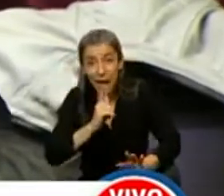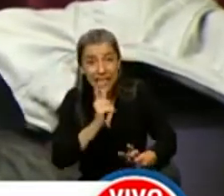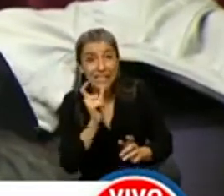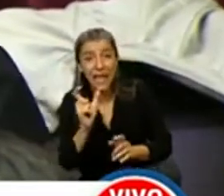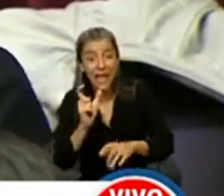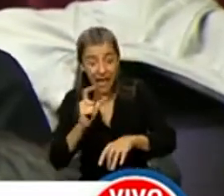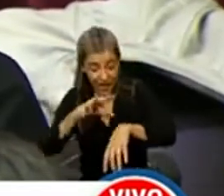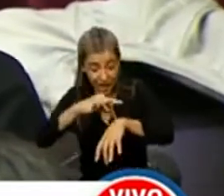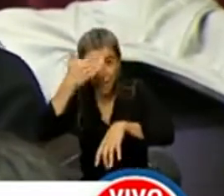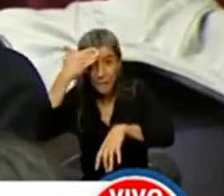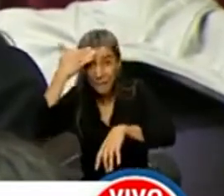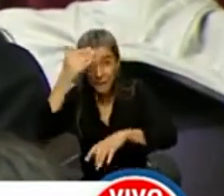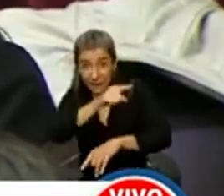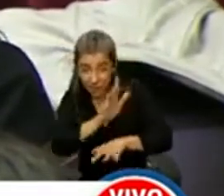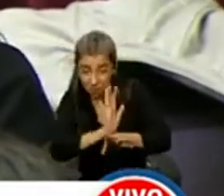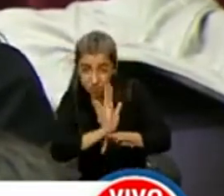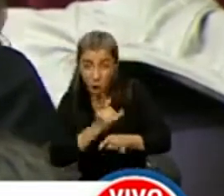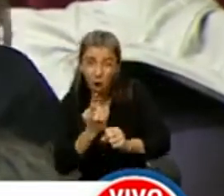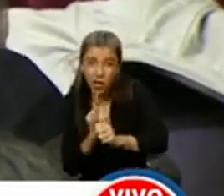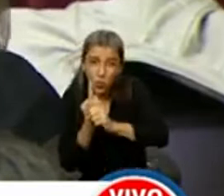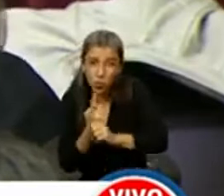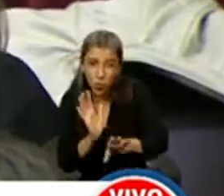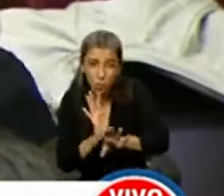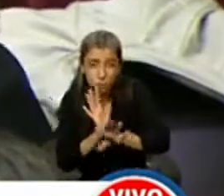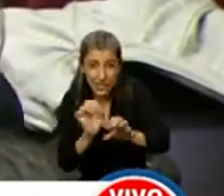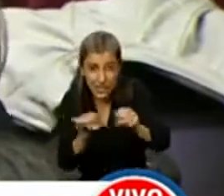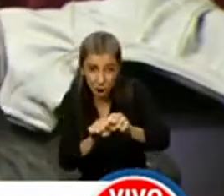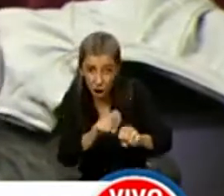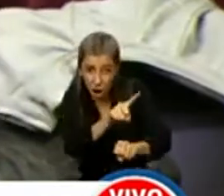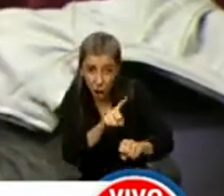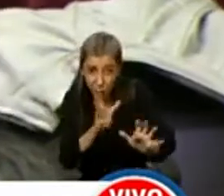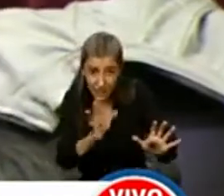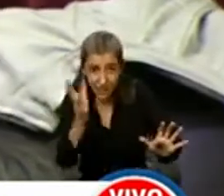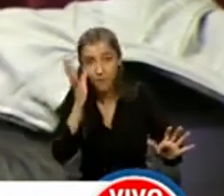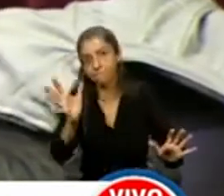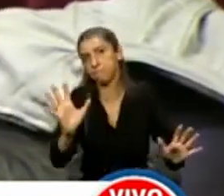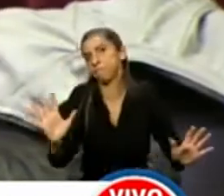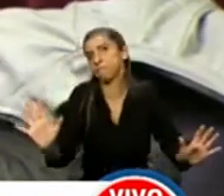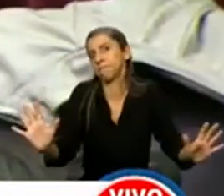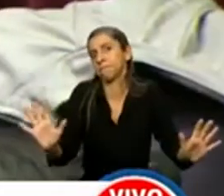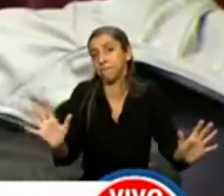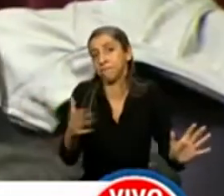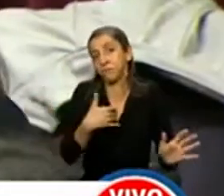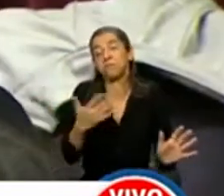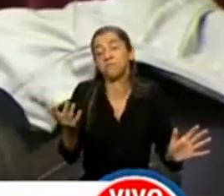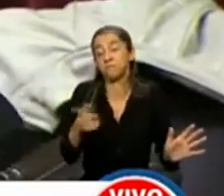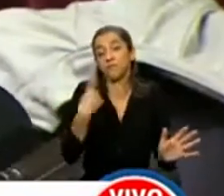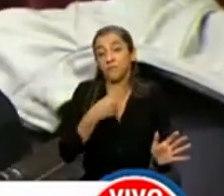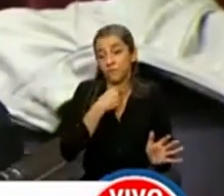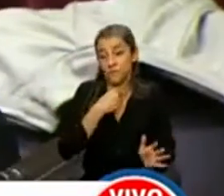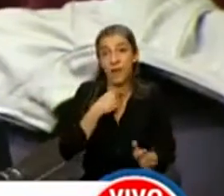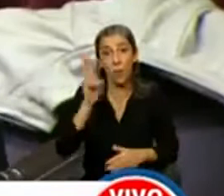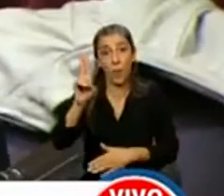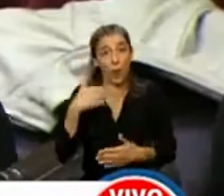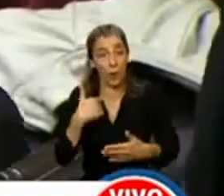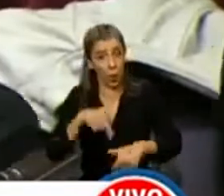es enfermos mentales. Y a nosotros nos parece oportuno traer esta cuestión de privilegio aquí, porque no